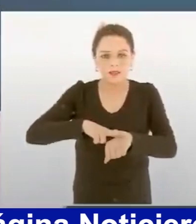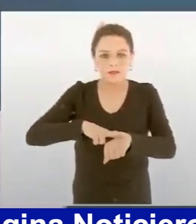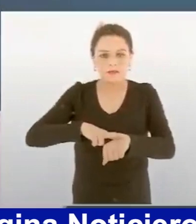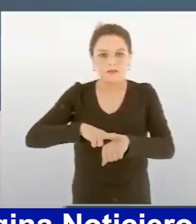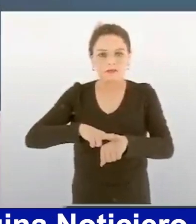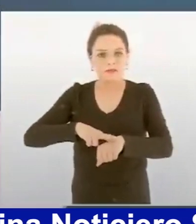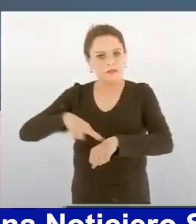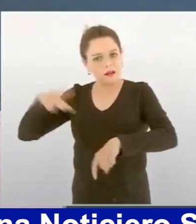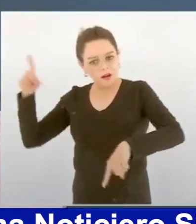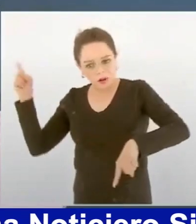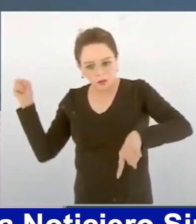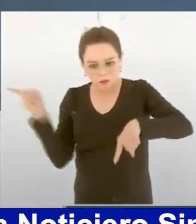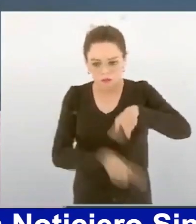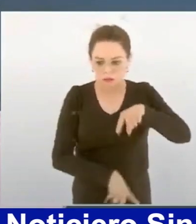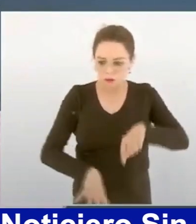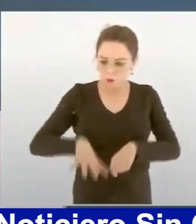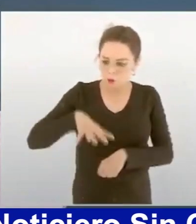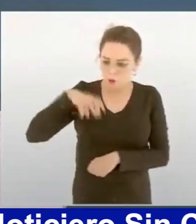despojos,